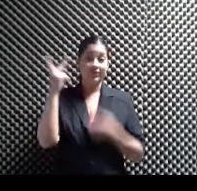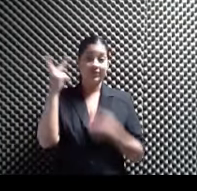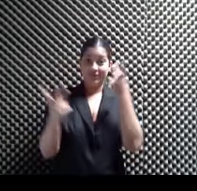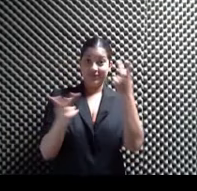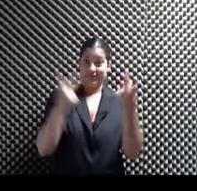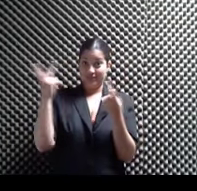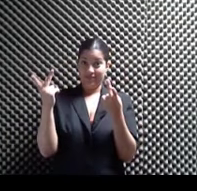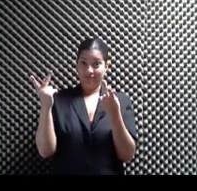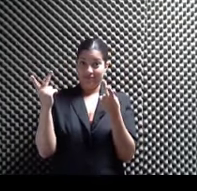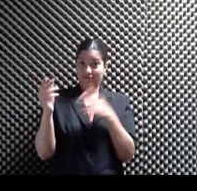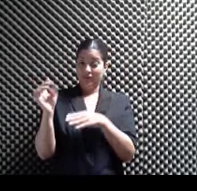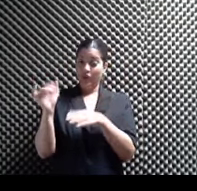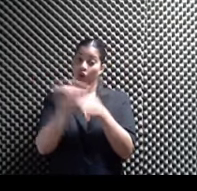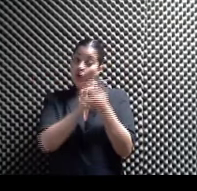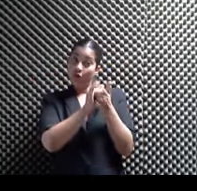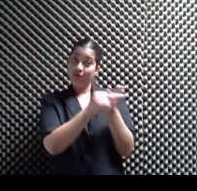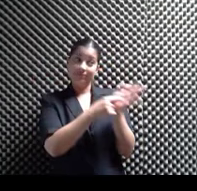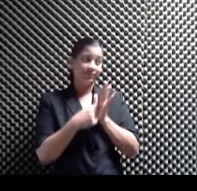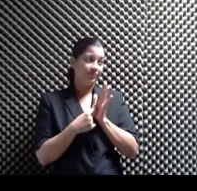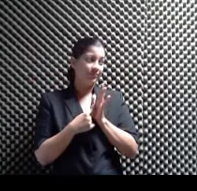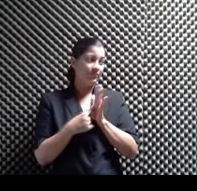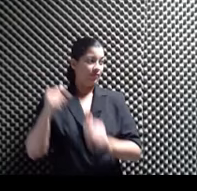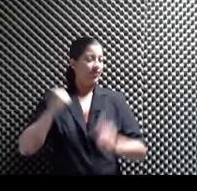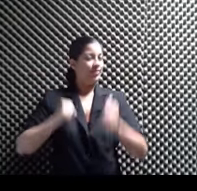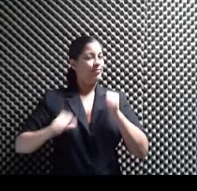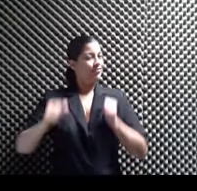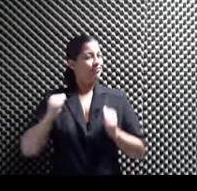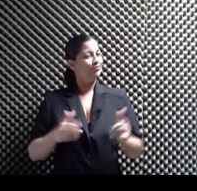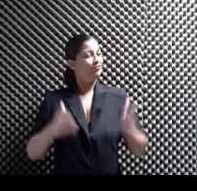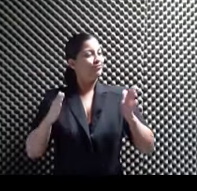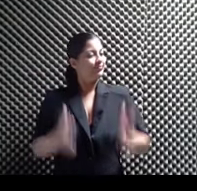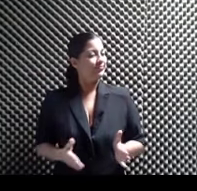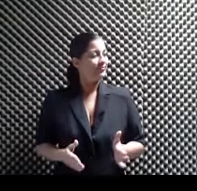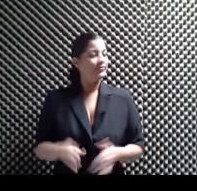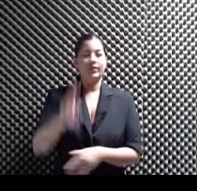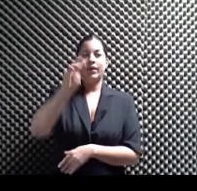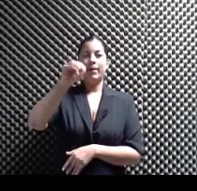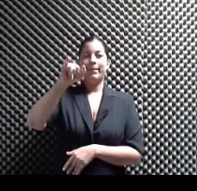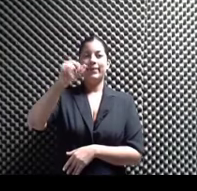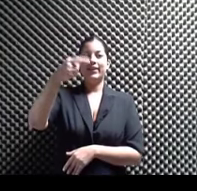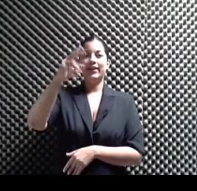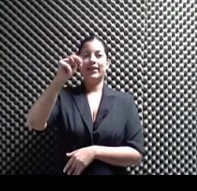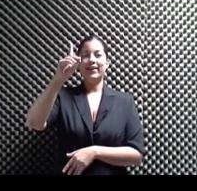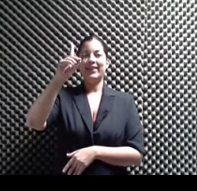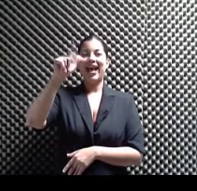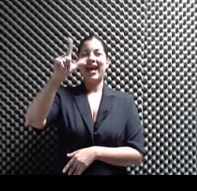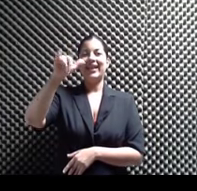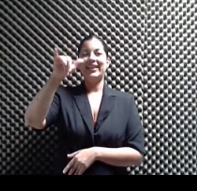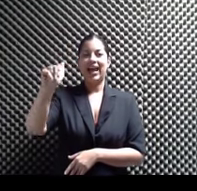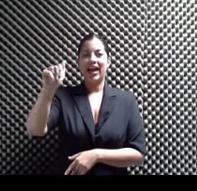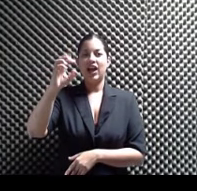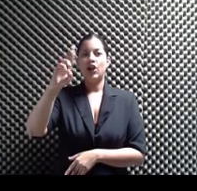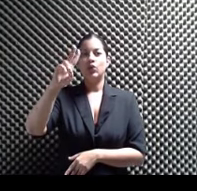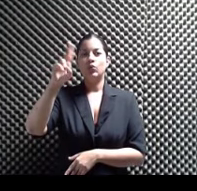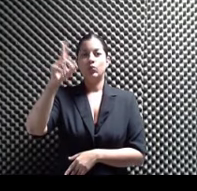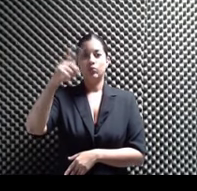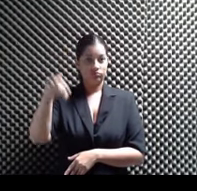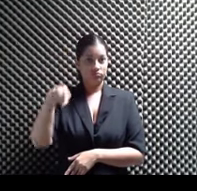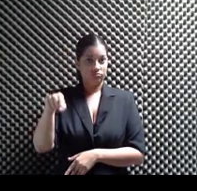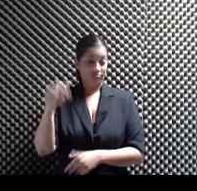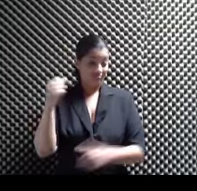autora La dramaturga De la diáspora puertorriqueña Migdalia Cruz Eso es así O sea que la obra va a estar